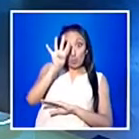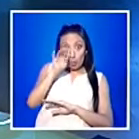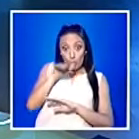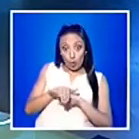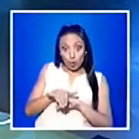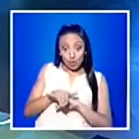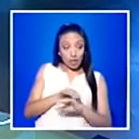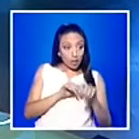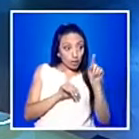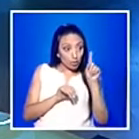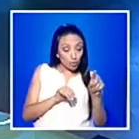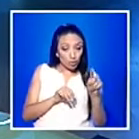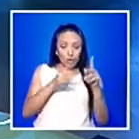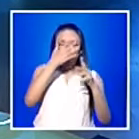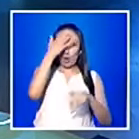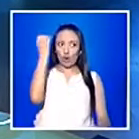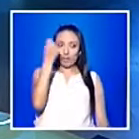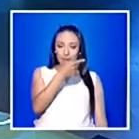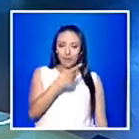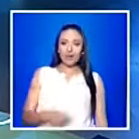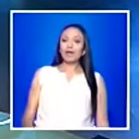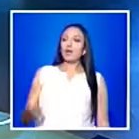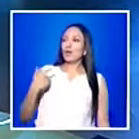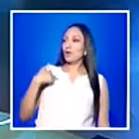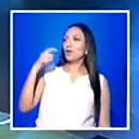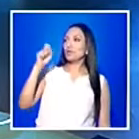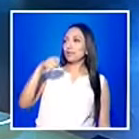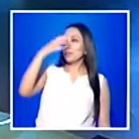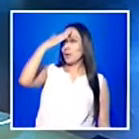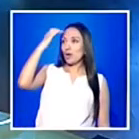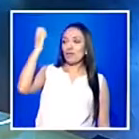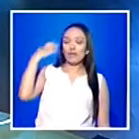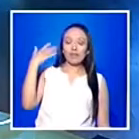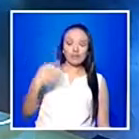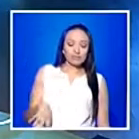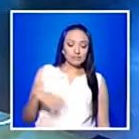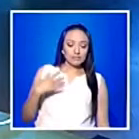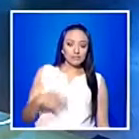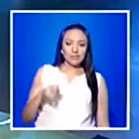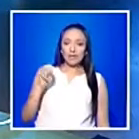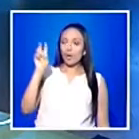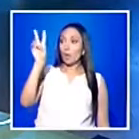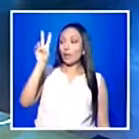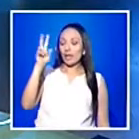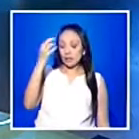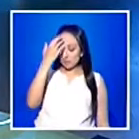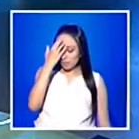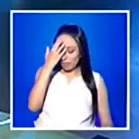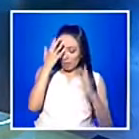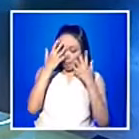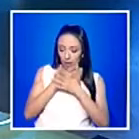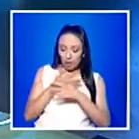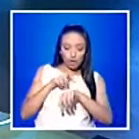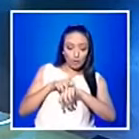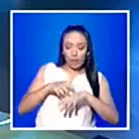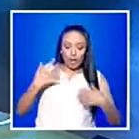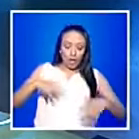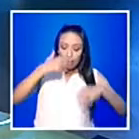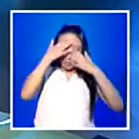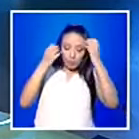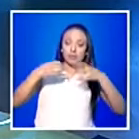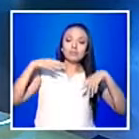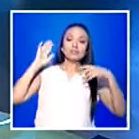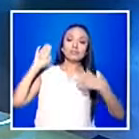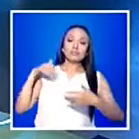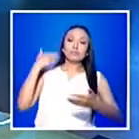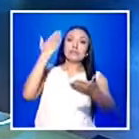compañera Andrea Báez se suele olvidar. Yo sí, los viernes sobre todo, que es cuando tengo el pico y placa. A veces estoy ya con el tiempo justo, pero logro llegar a